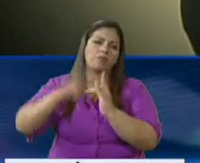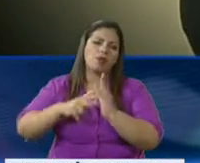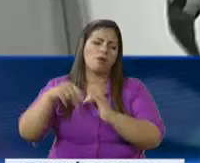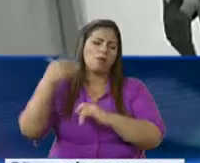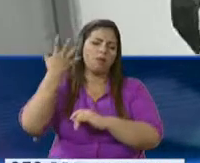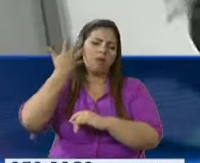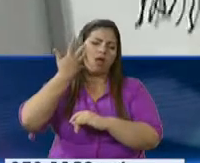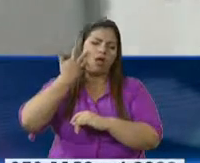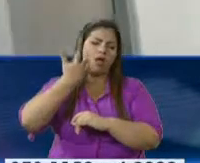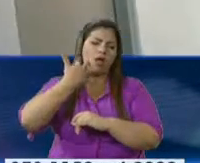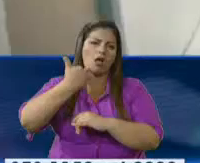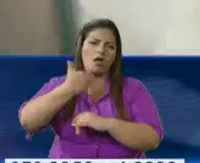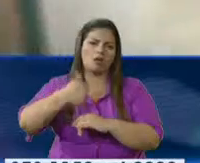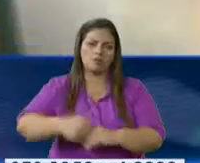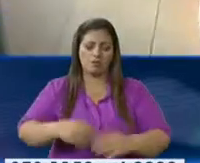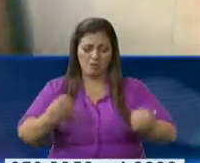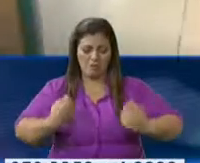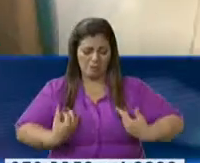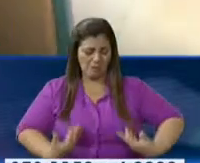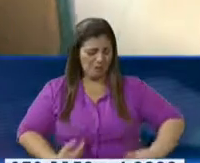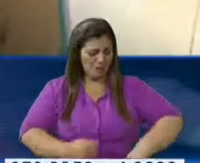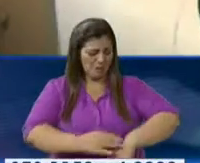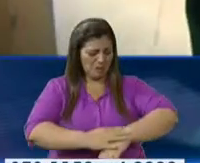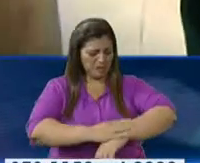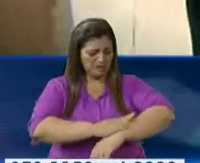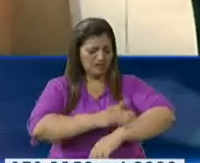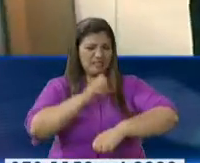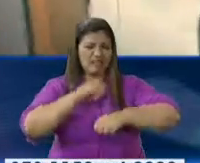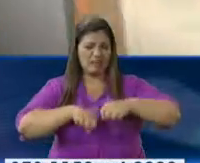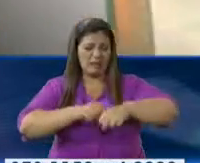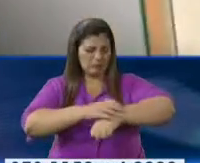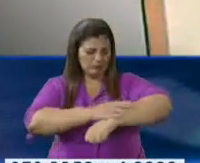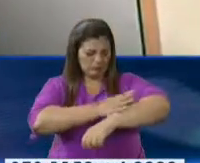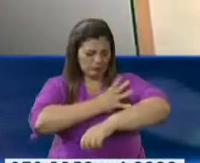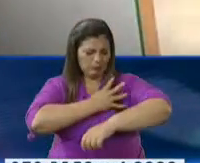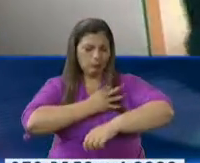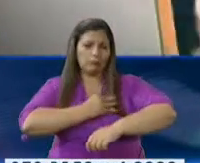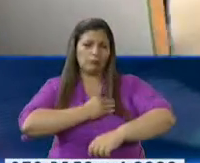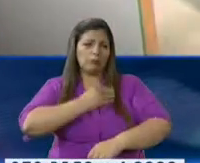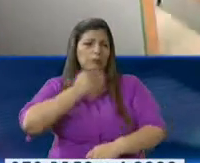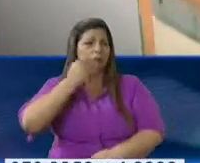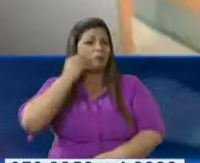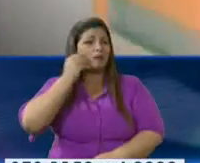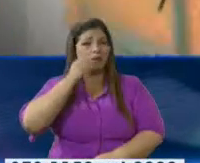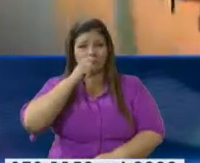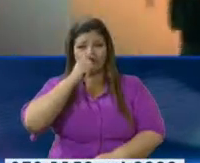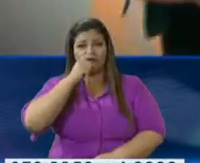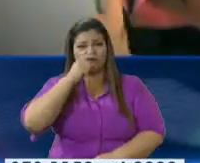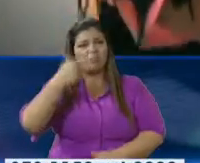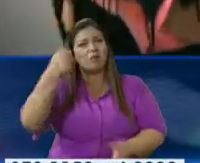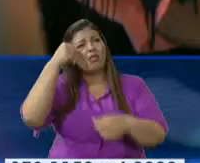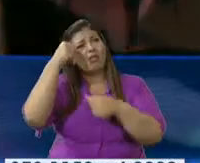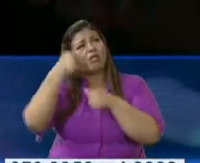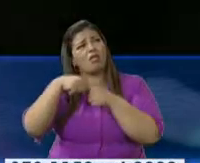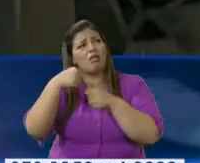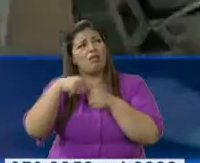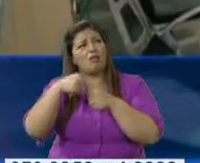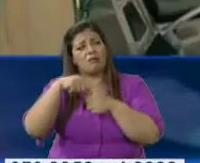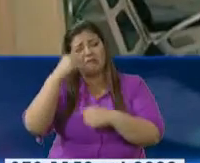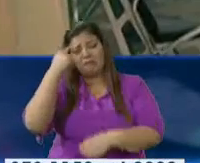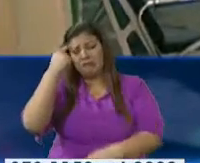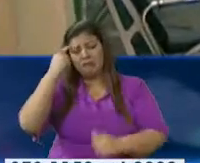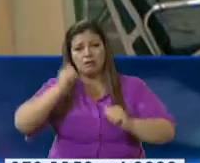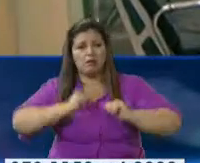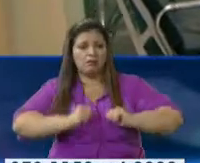de la vida va a llevar siempre con el estigma de su cicatriz. La cicatriz permanente, ¿no? Absolutamente. Y más allá todavía es el